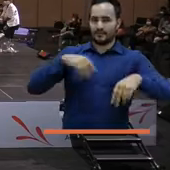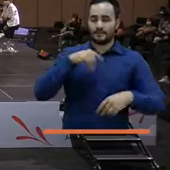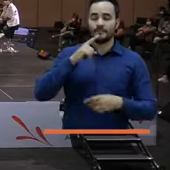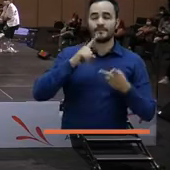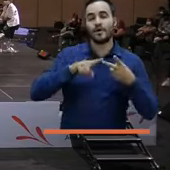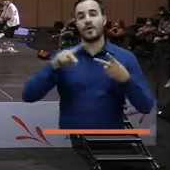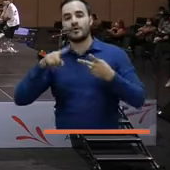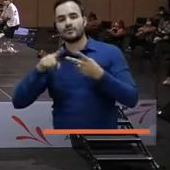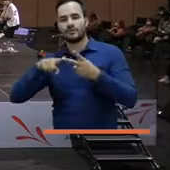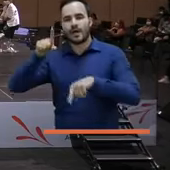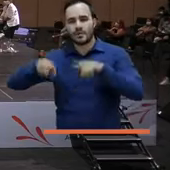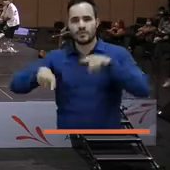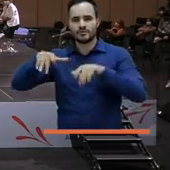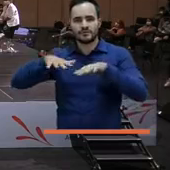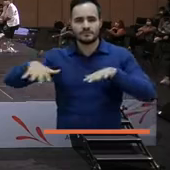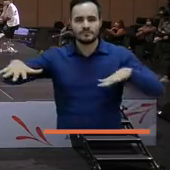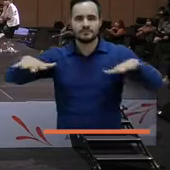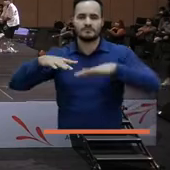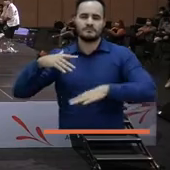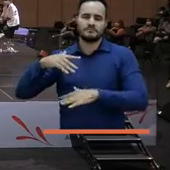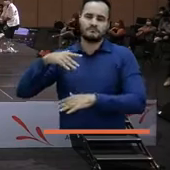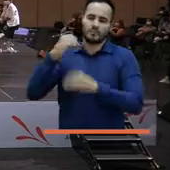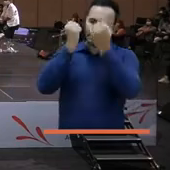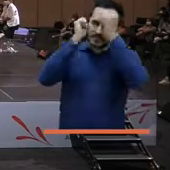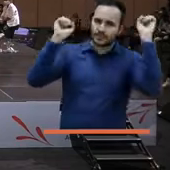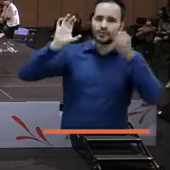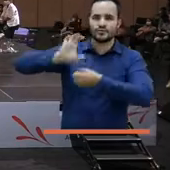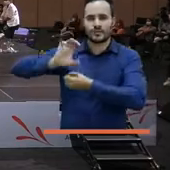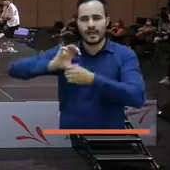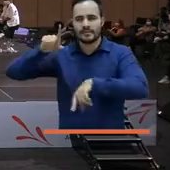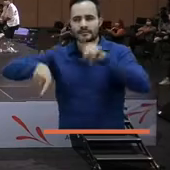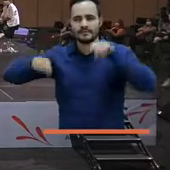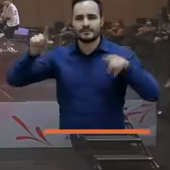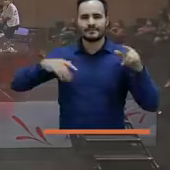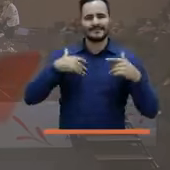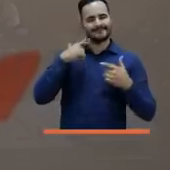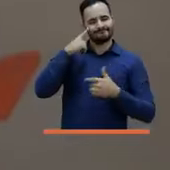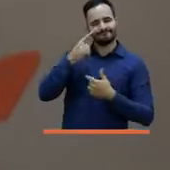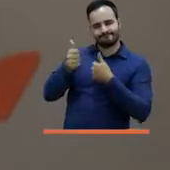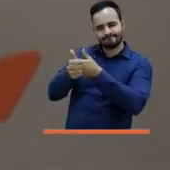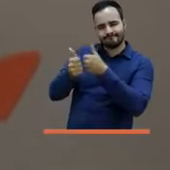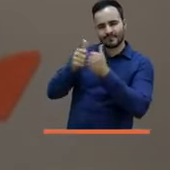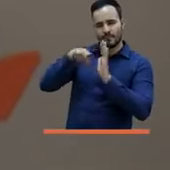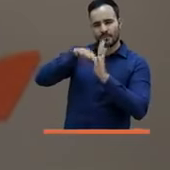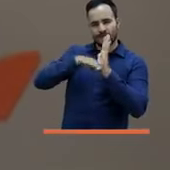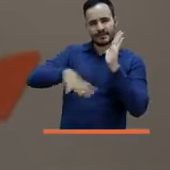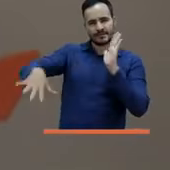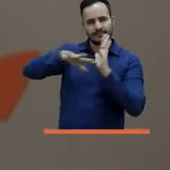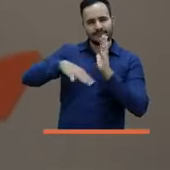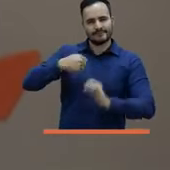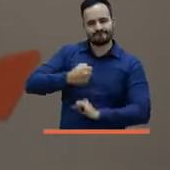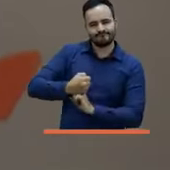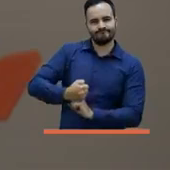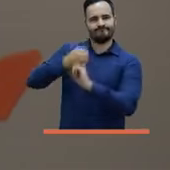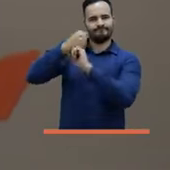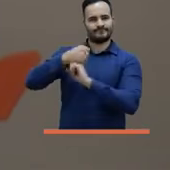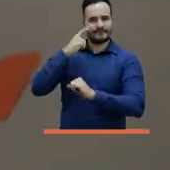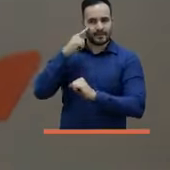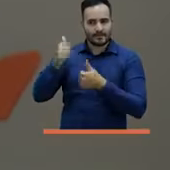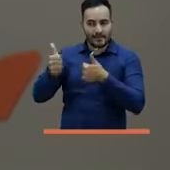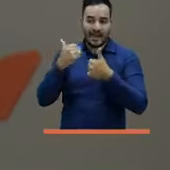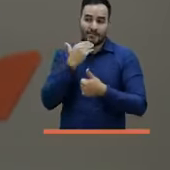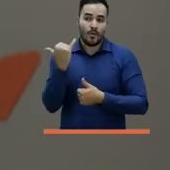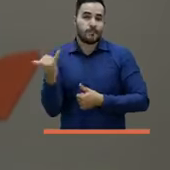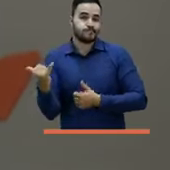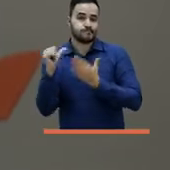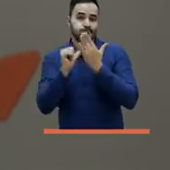también acompañando cómo se pueden generar o fortalecer las políticas públicas y como los programas que ya están creados pueden fortalecerse